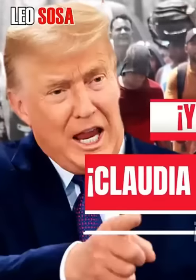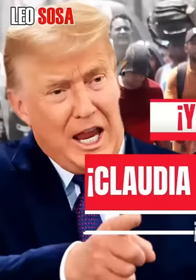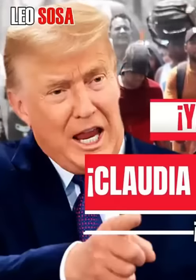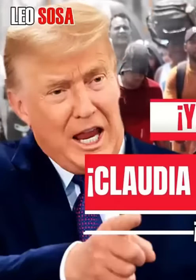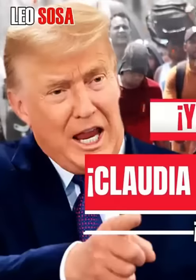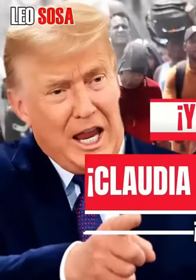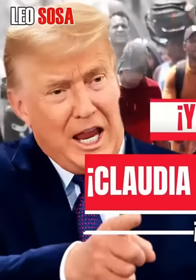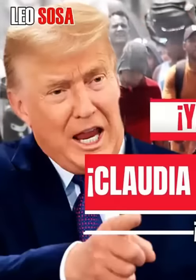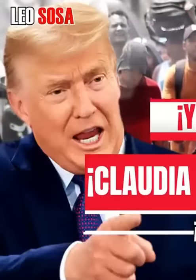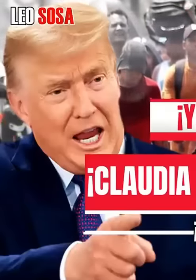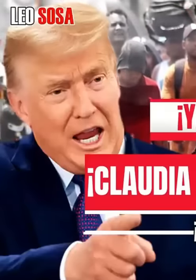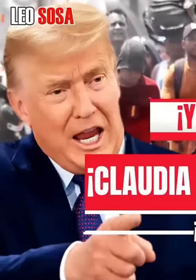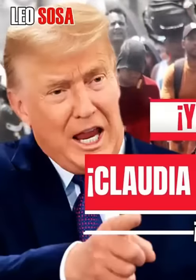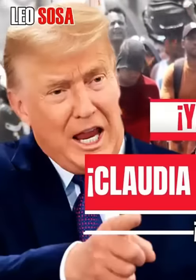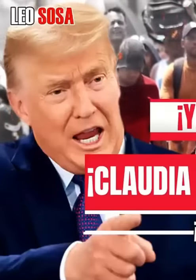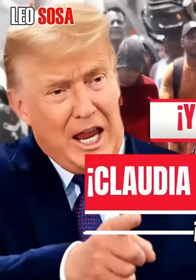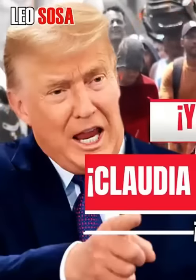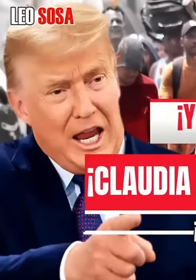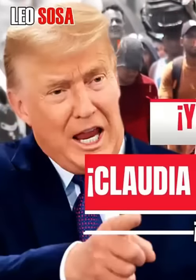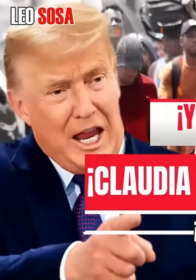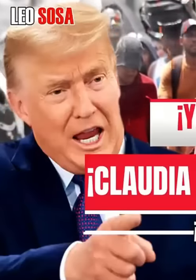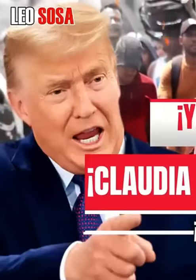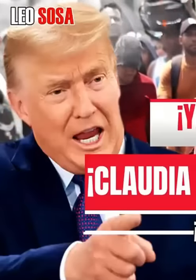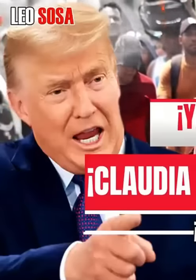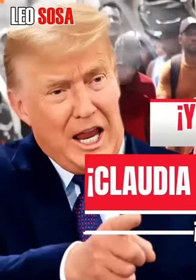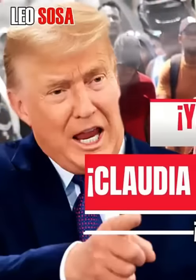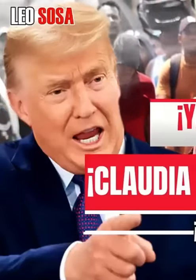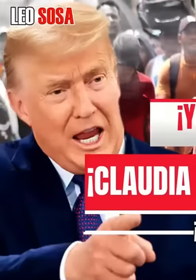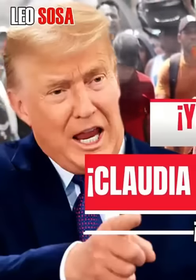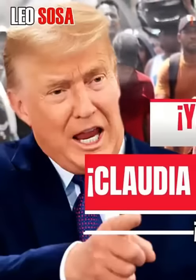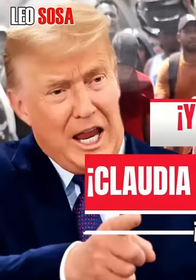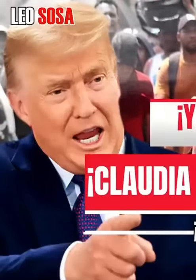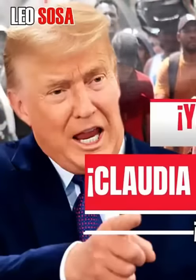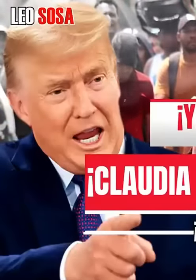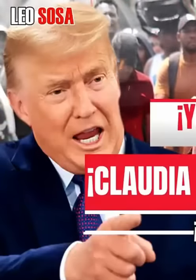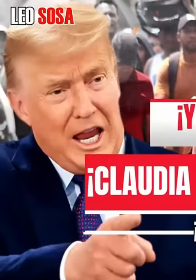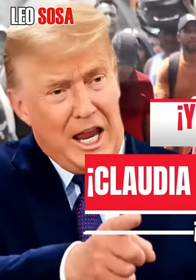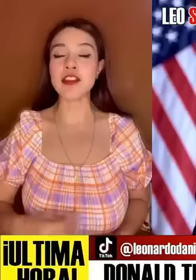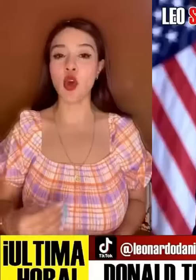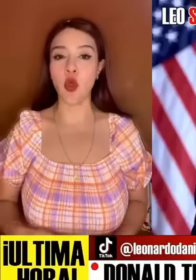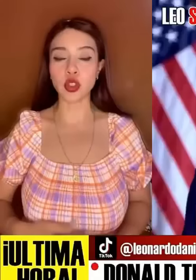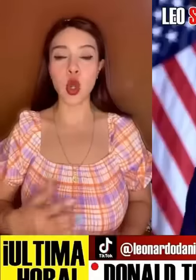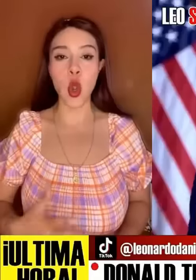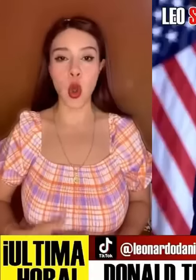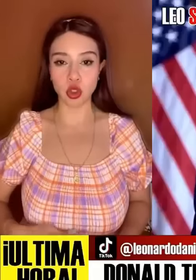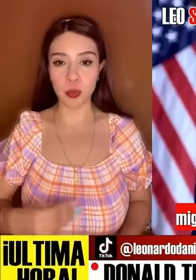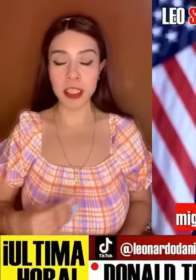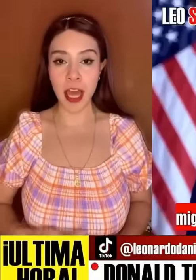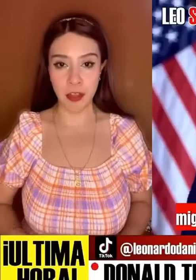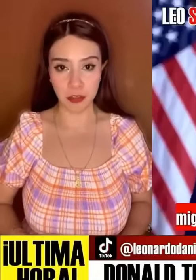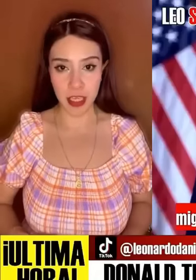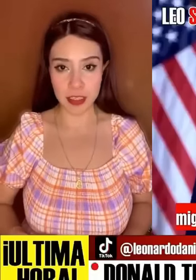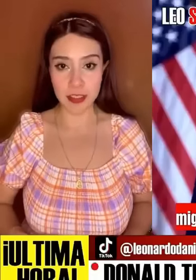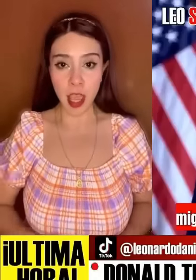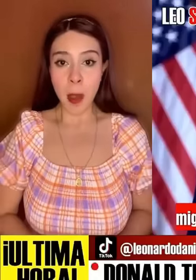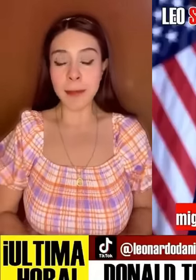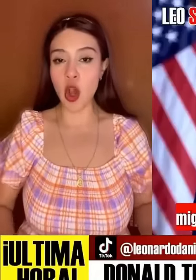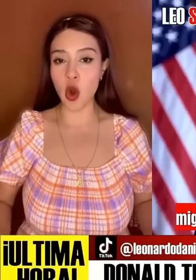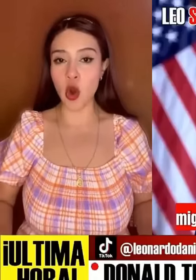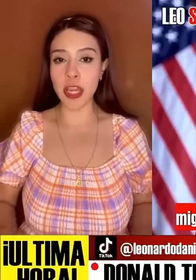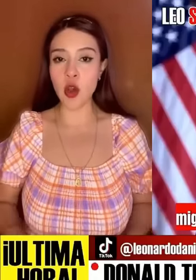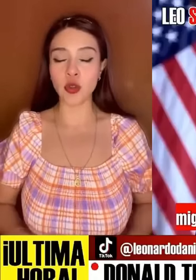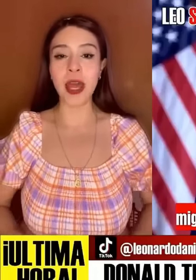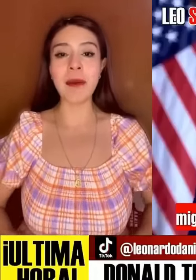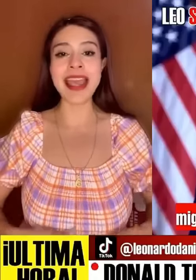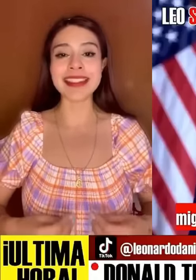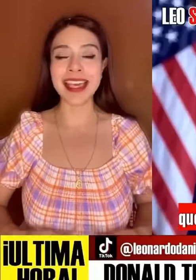Solo era cuestión de tiempo para que Donald Trump regresara a la Casa Blanca y arremetiera en contra de todos los migrantes. Pero